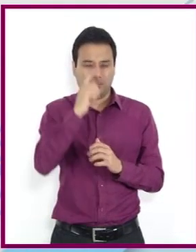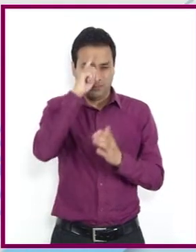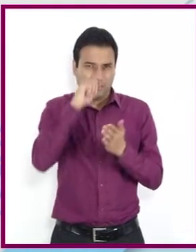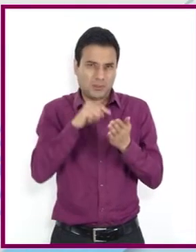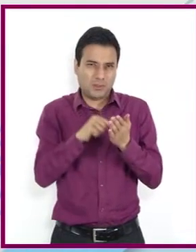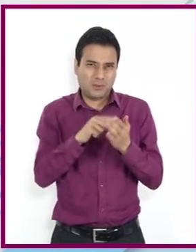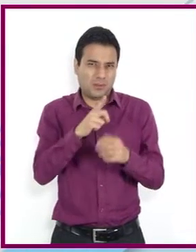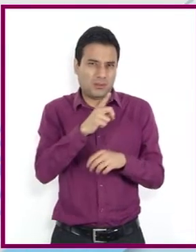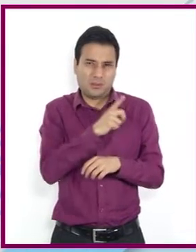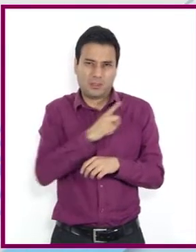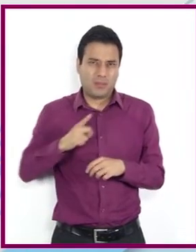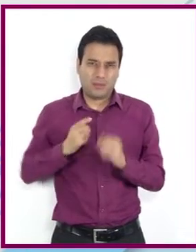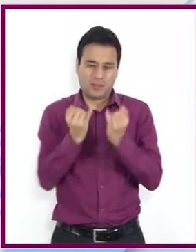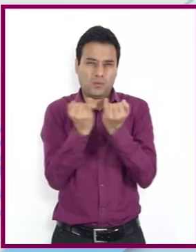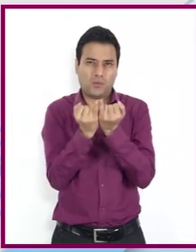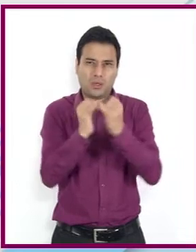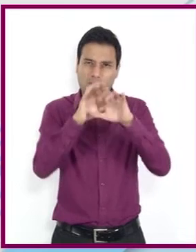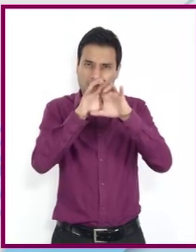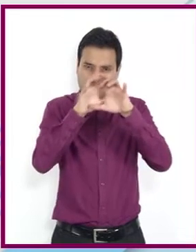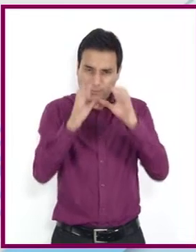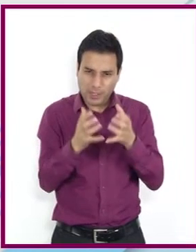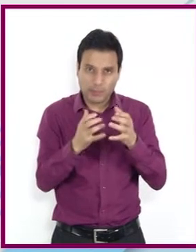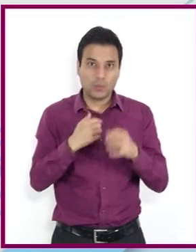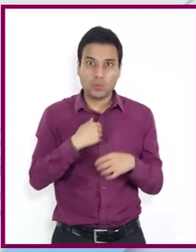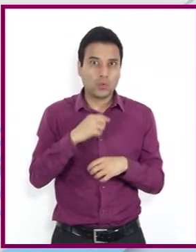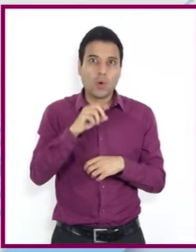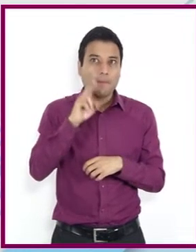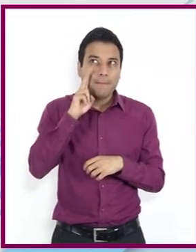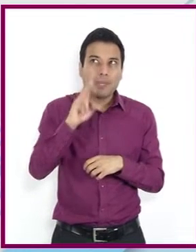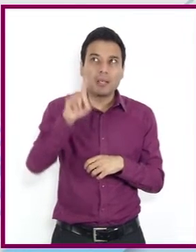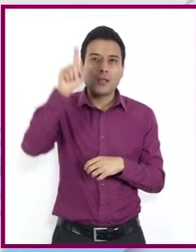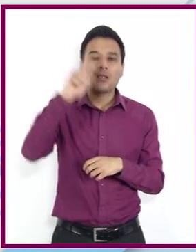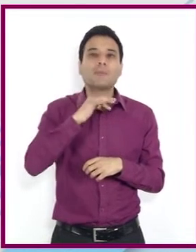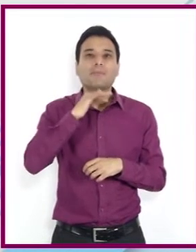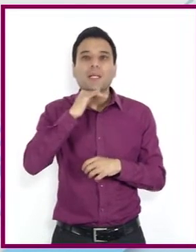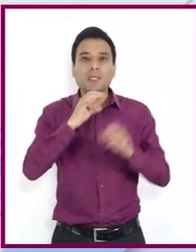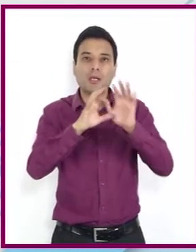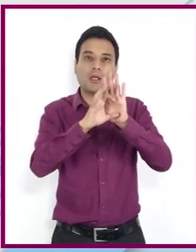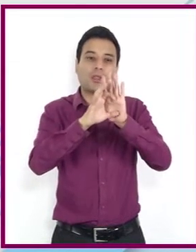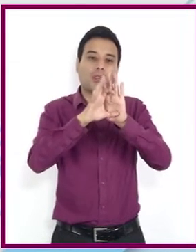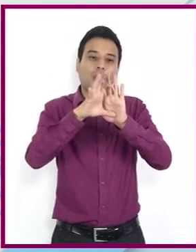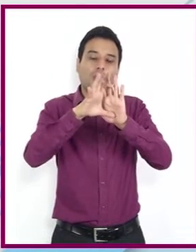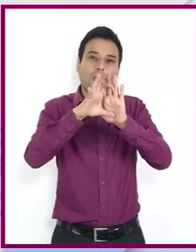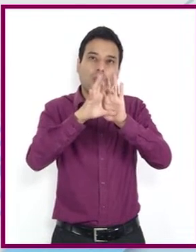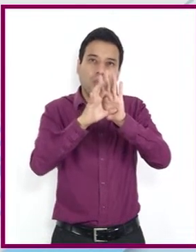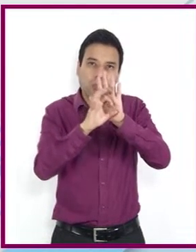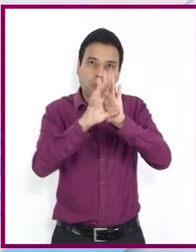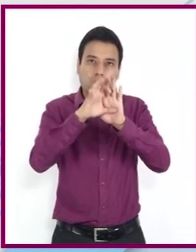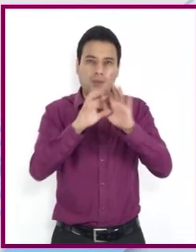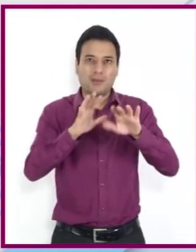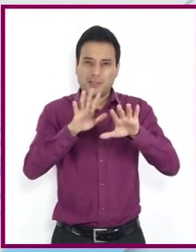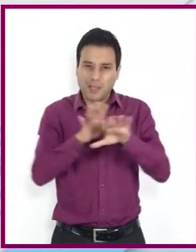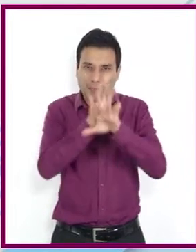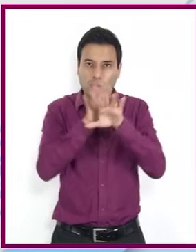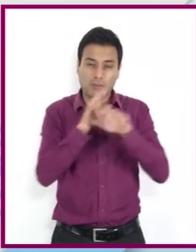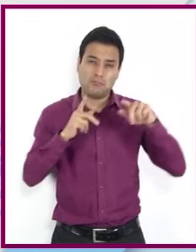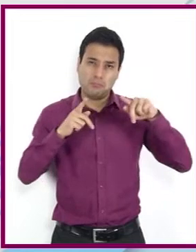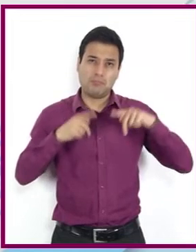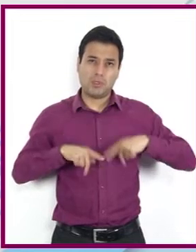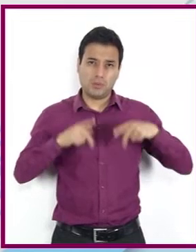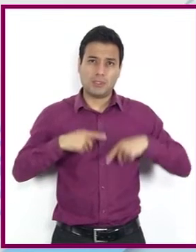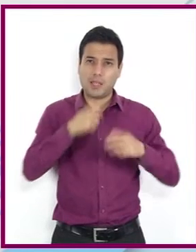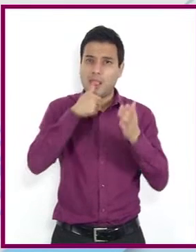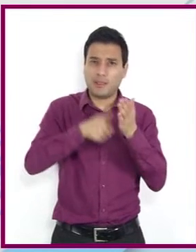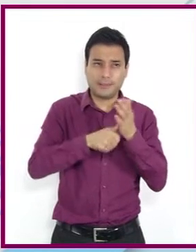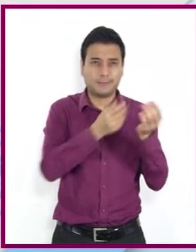tamaño, pero yo pude observar cambios en tamaño y en la forma. Por un tiempo me hicieron llegar cartas diciéndome que